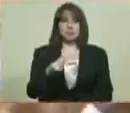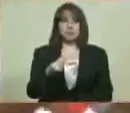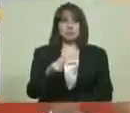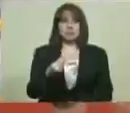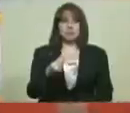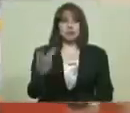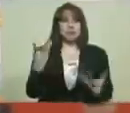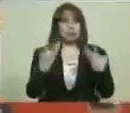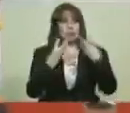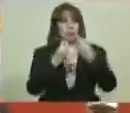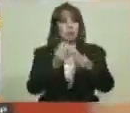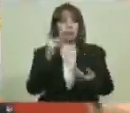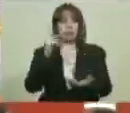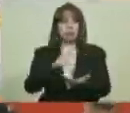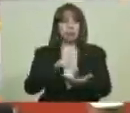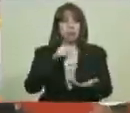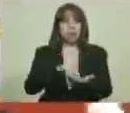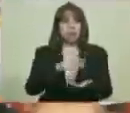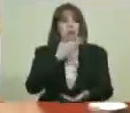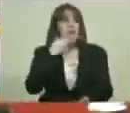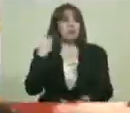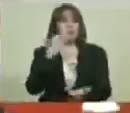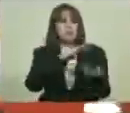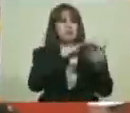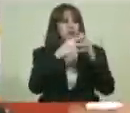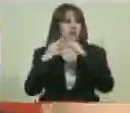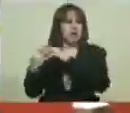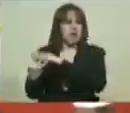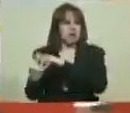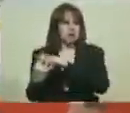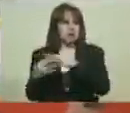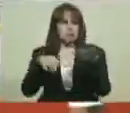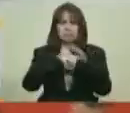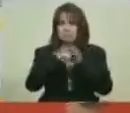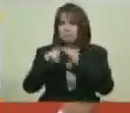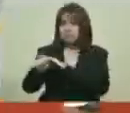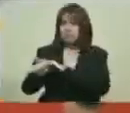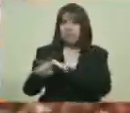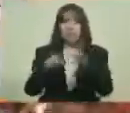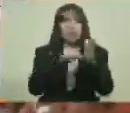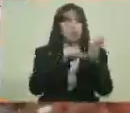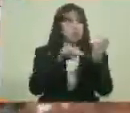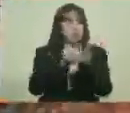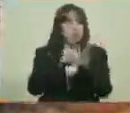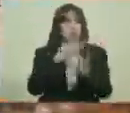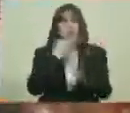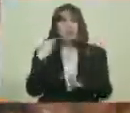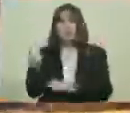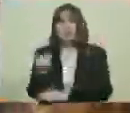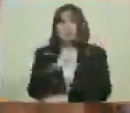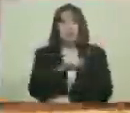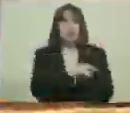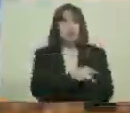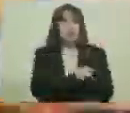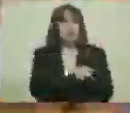estaba allí. La juventud de los barrios, la juventud de los liceos, la juventud de las